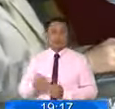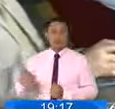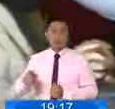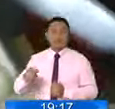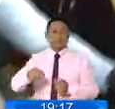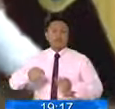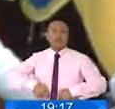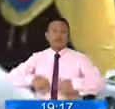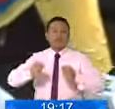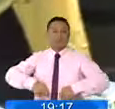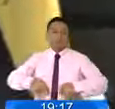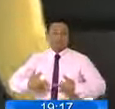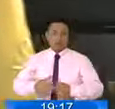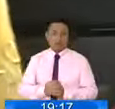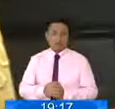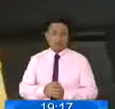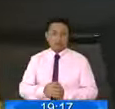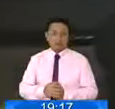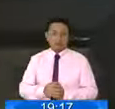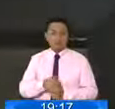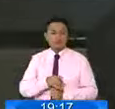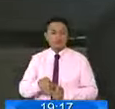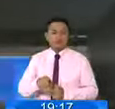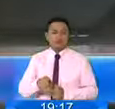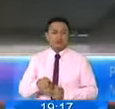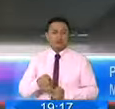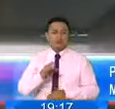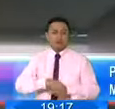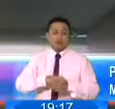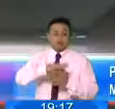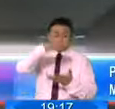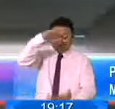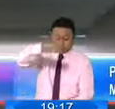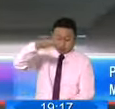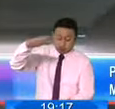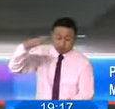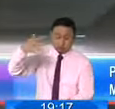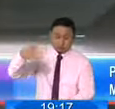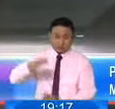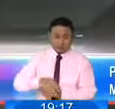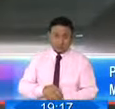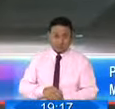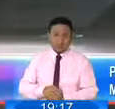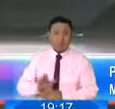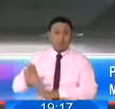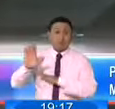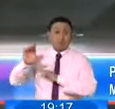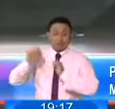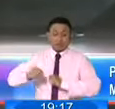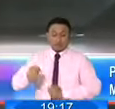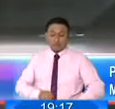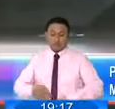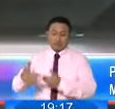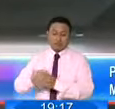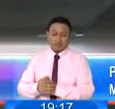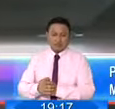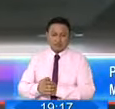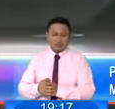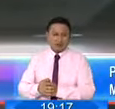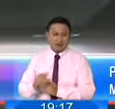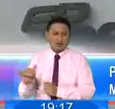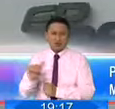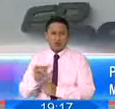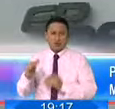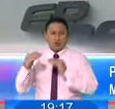contratos existen volúmenes comprometidos que son excesivos para la cantidad de dinero que hemos